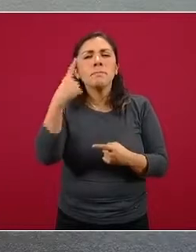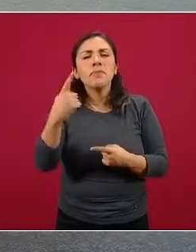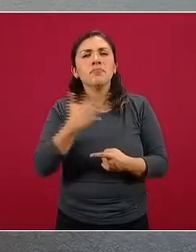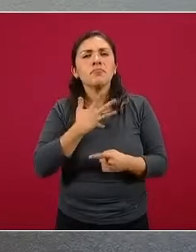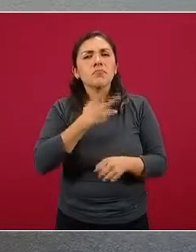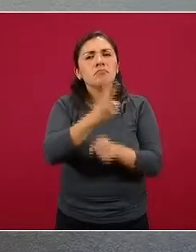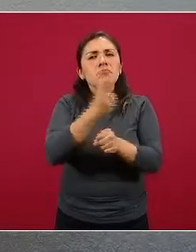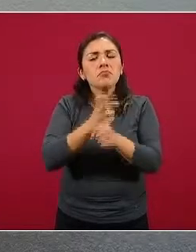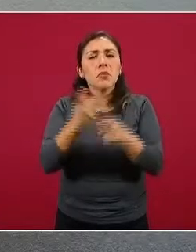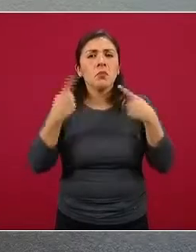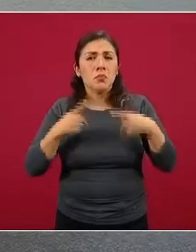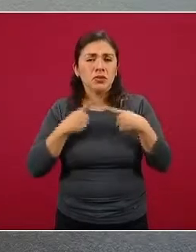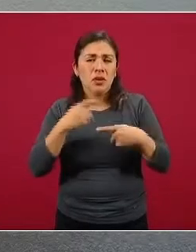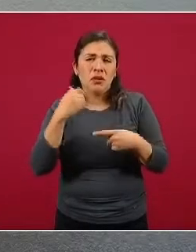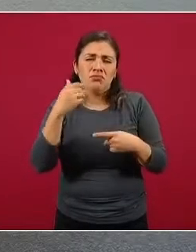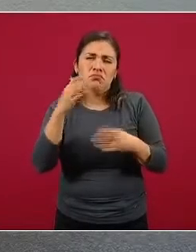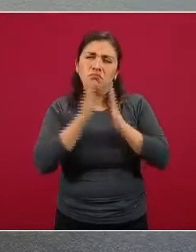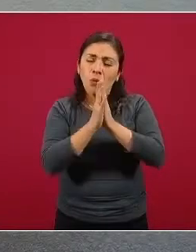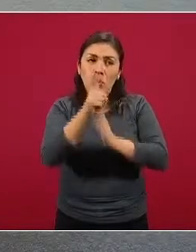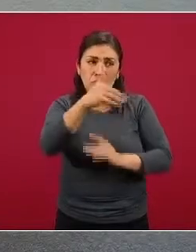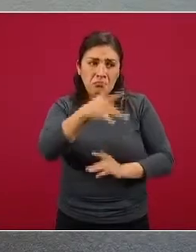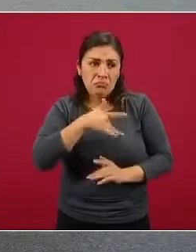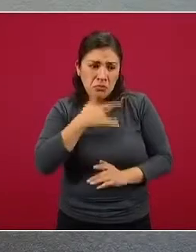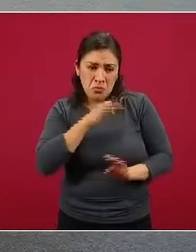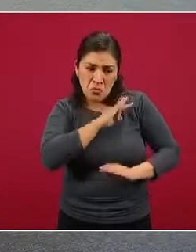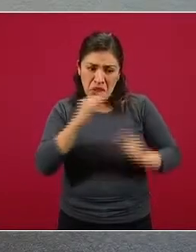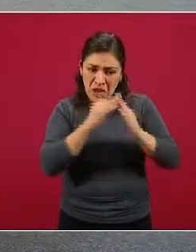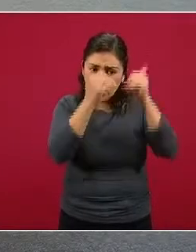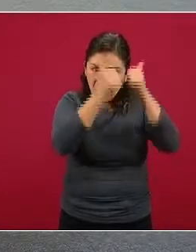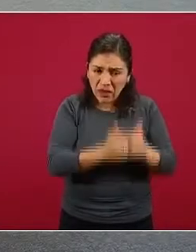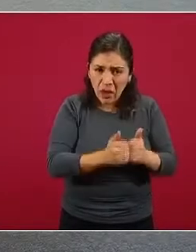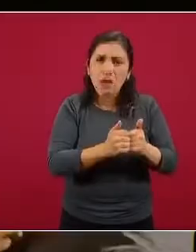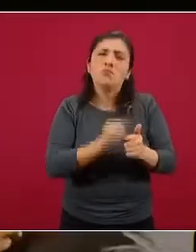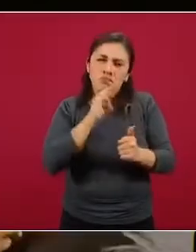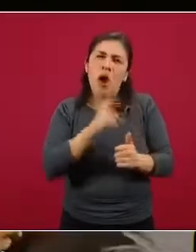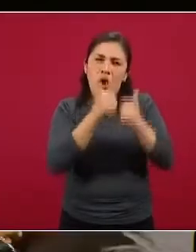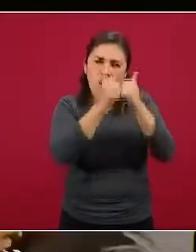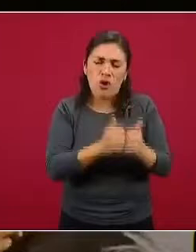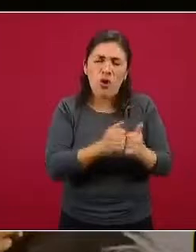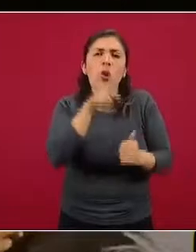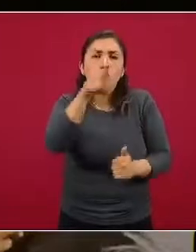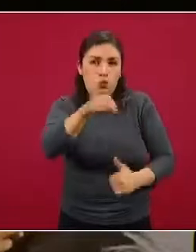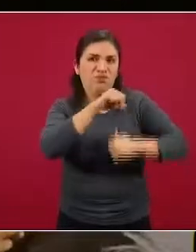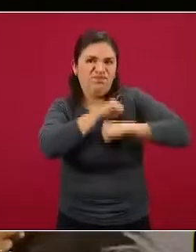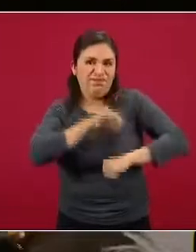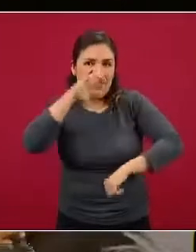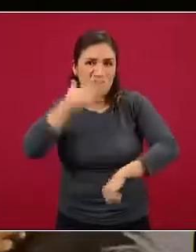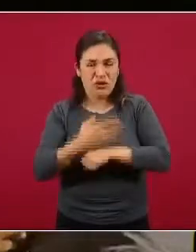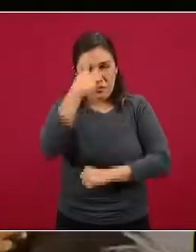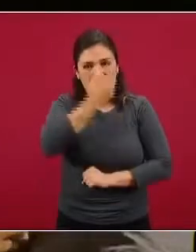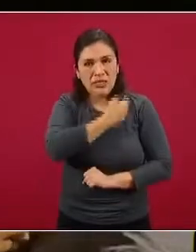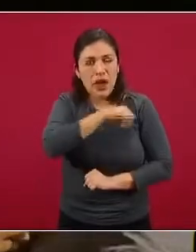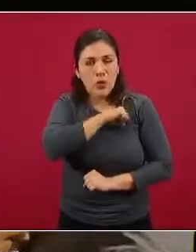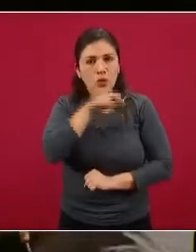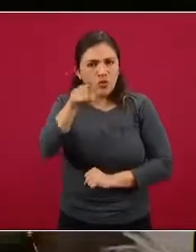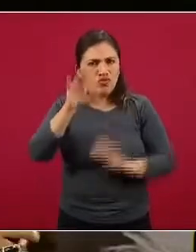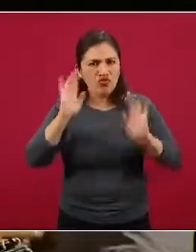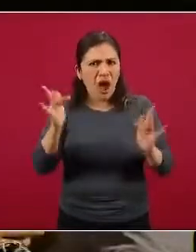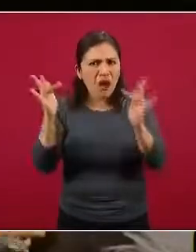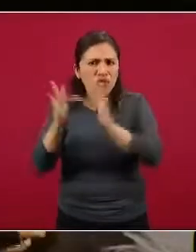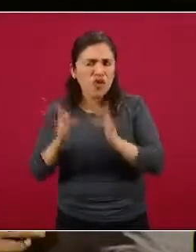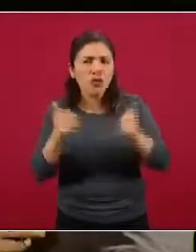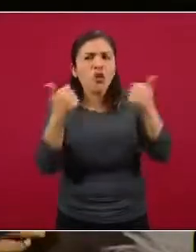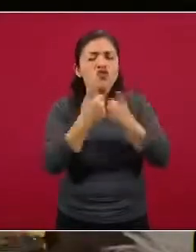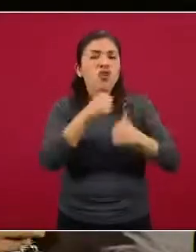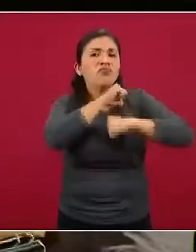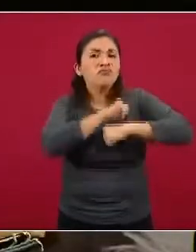quienes puedan quedarse en casa lo hagan, en este caso ustedes como autoridades de salud, ¿tienen contacto con las